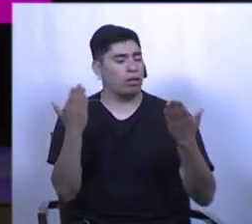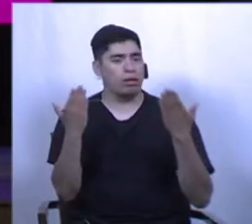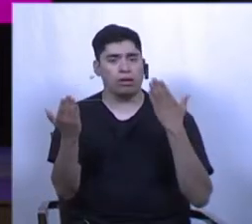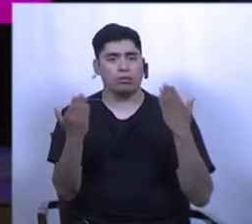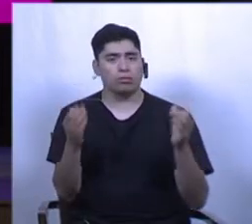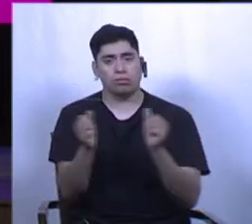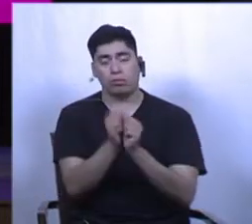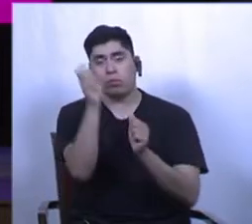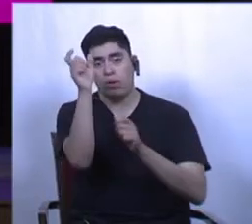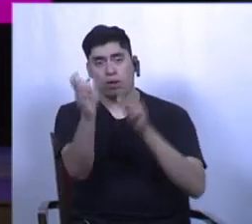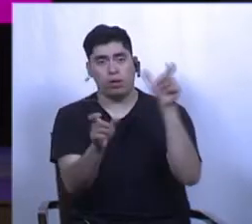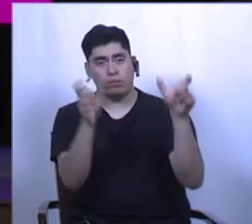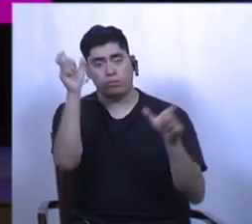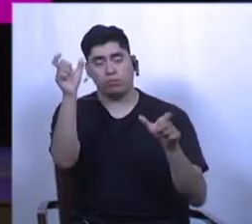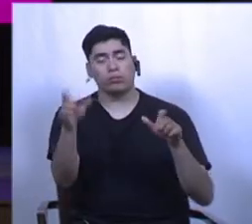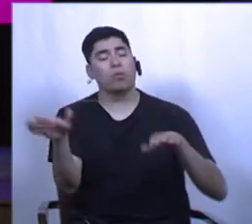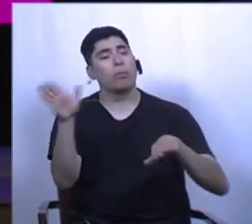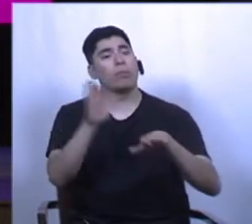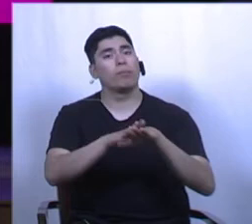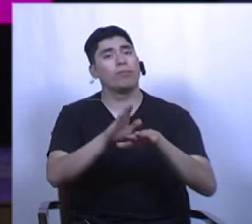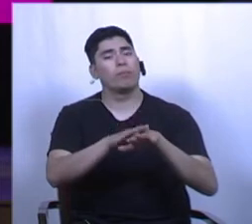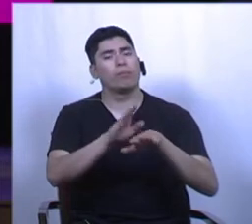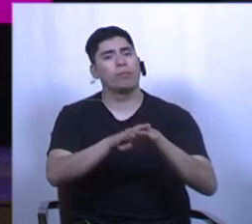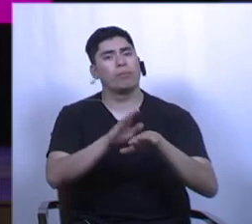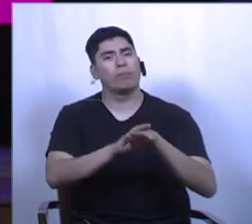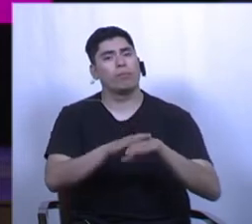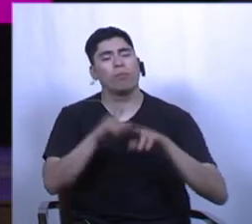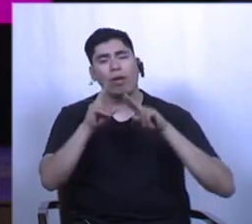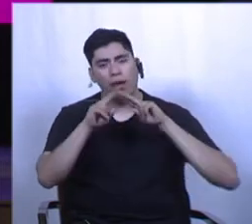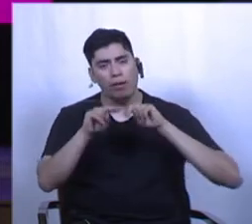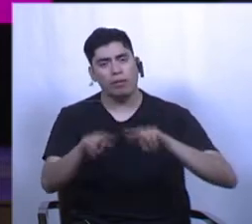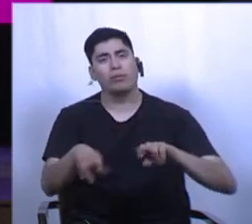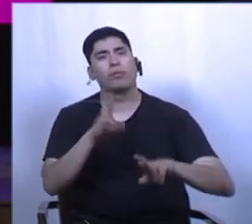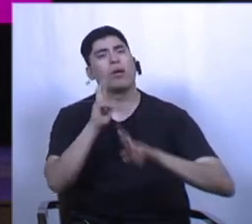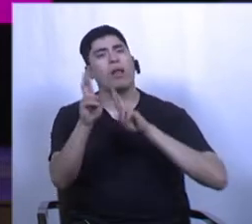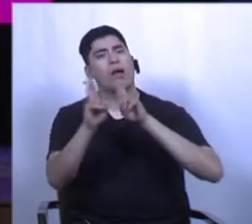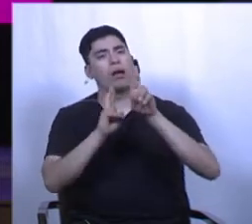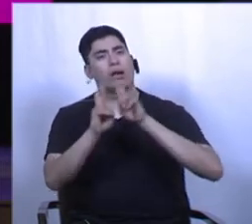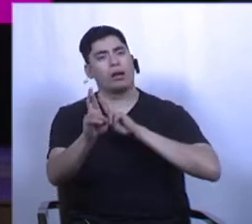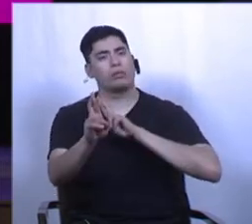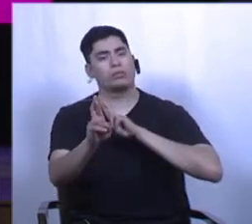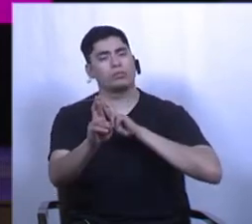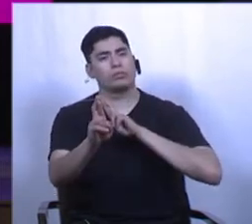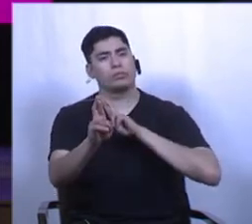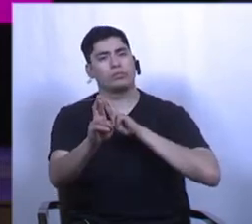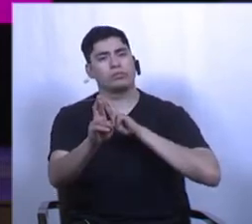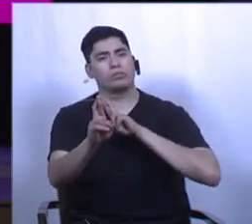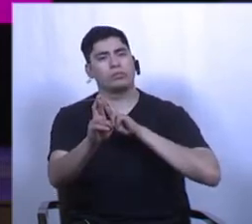seres humanos. Y lo que nos hace es permitir estudiar el estudio de la relación entre